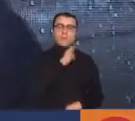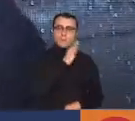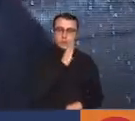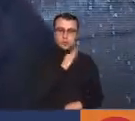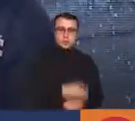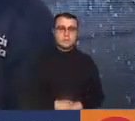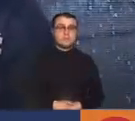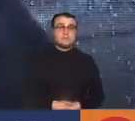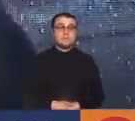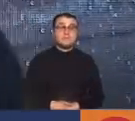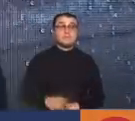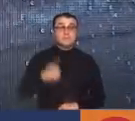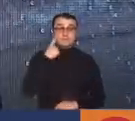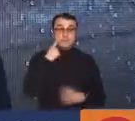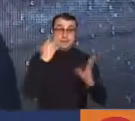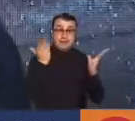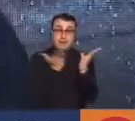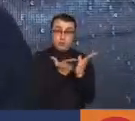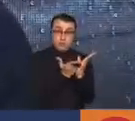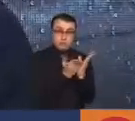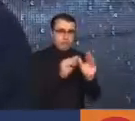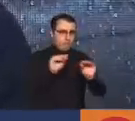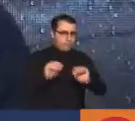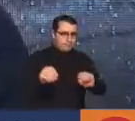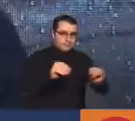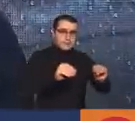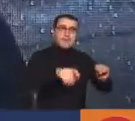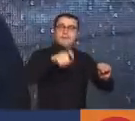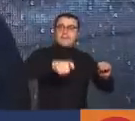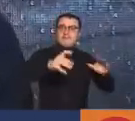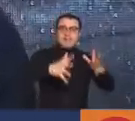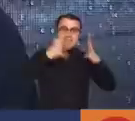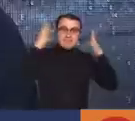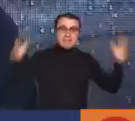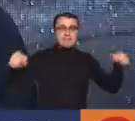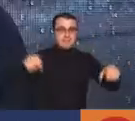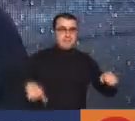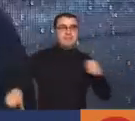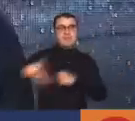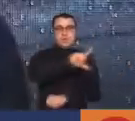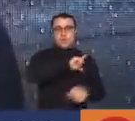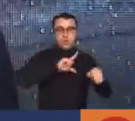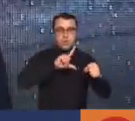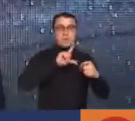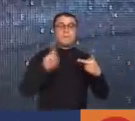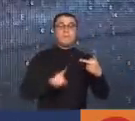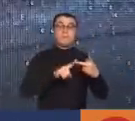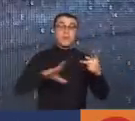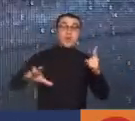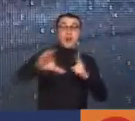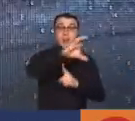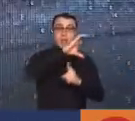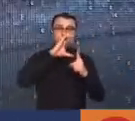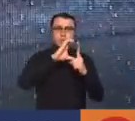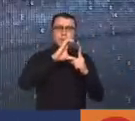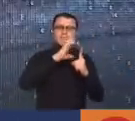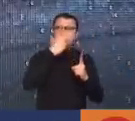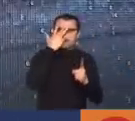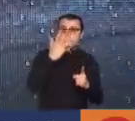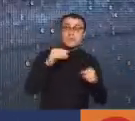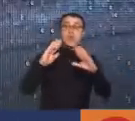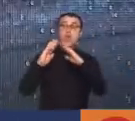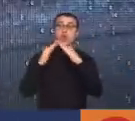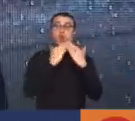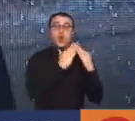Entre el estudio que tiene que ampliarse en la localidad, la cultura, porque los colegios de